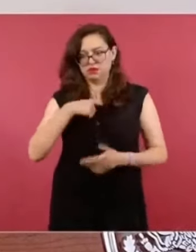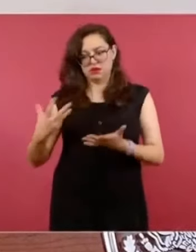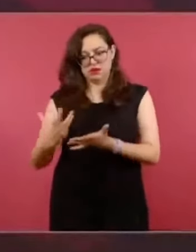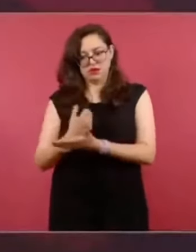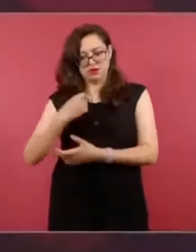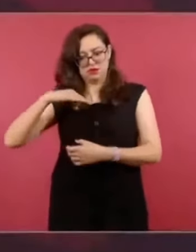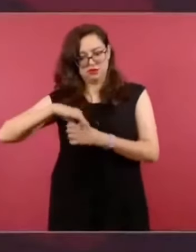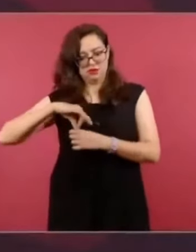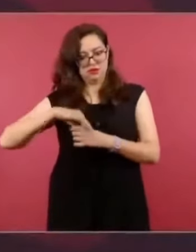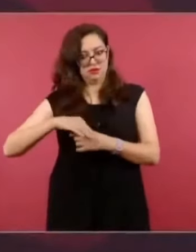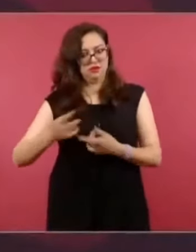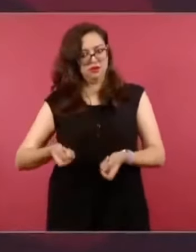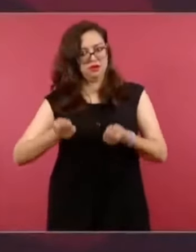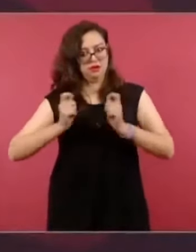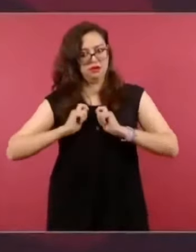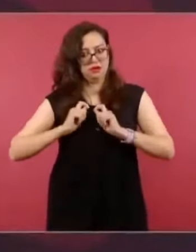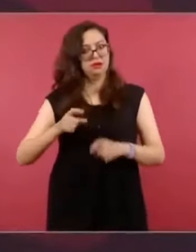democráticamente